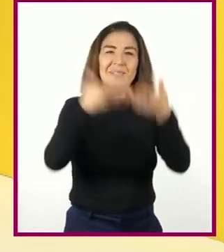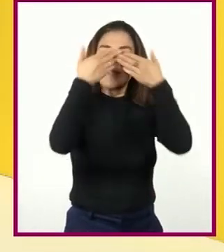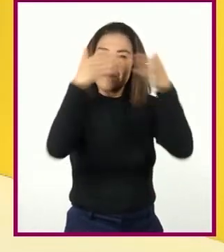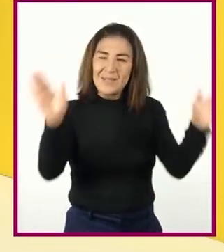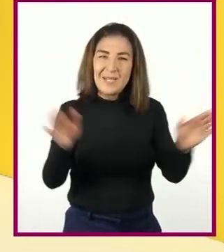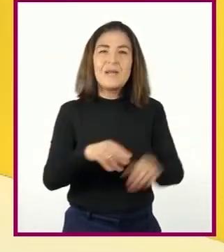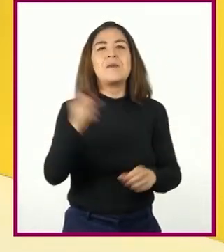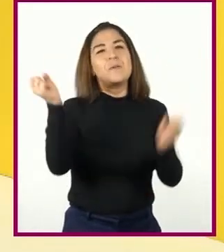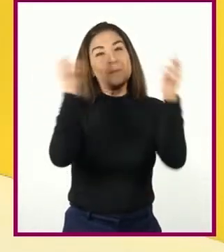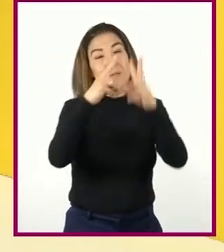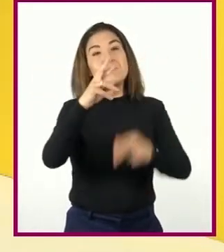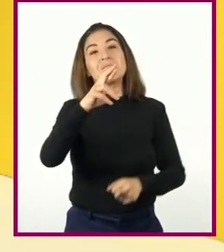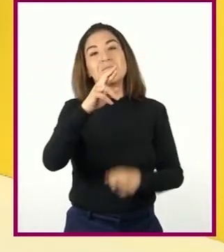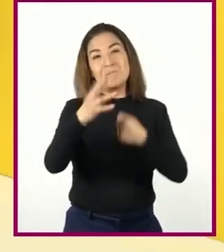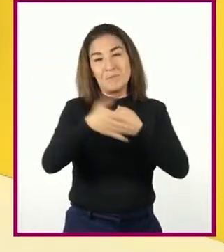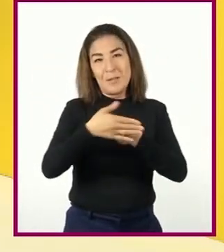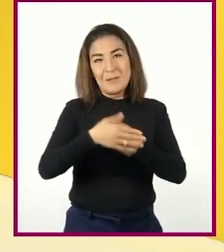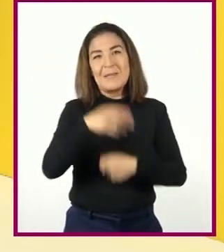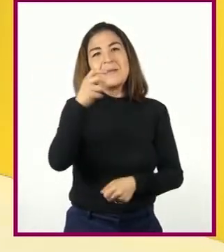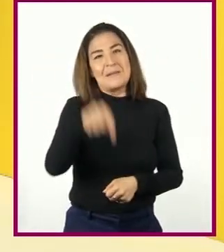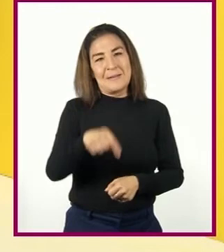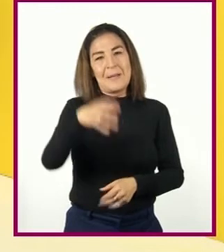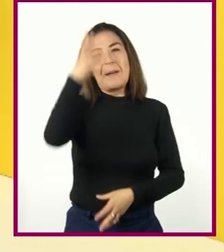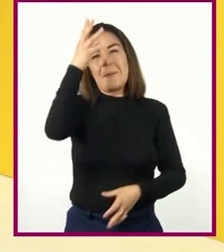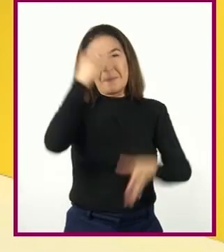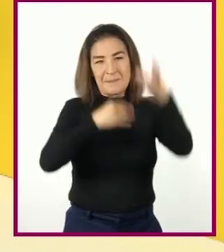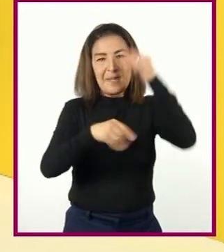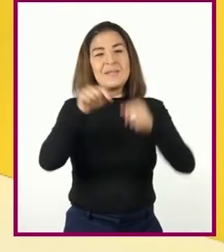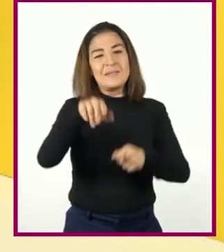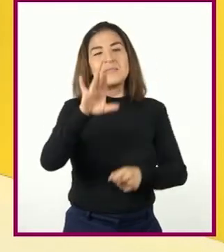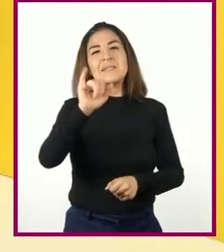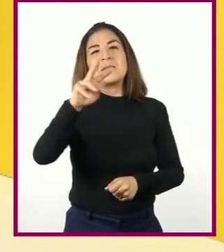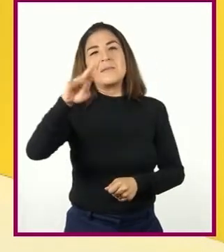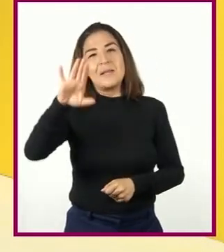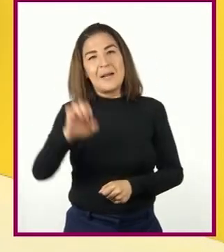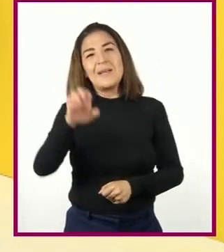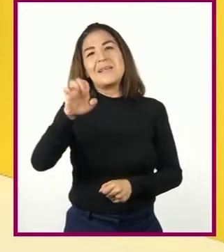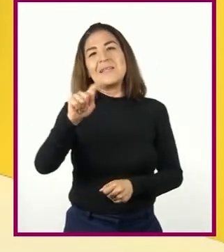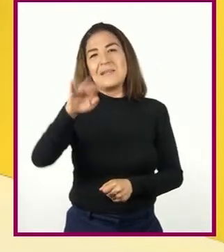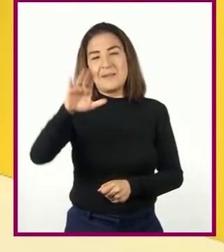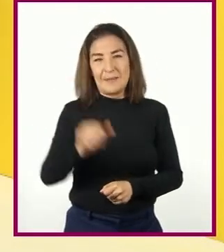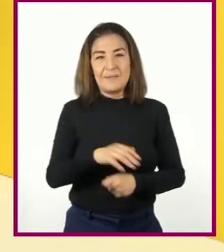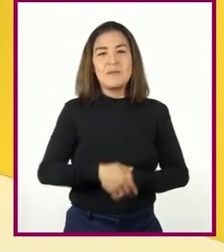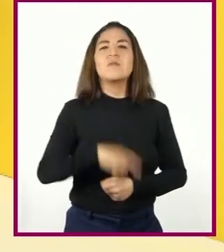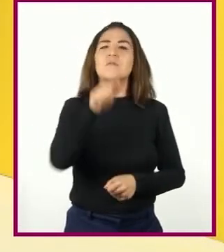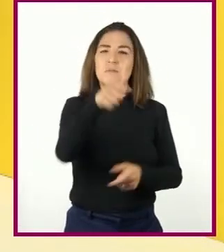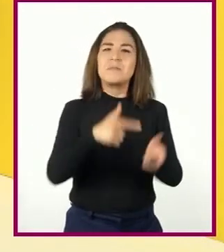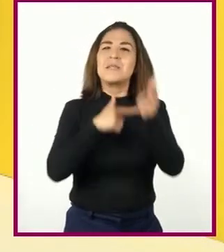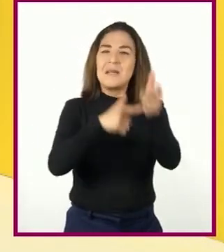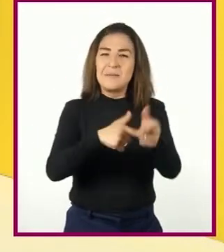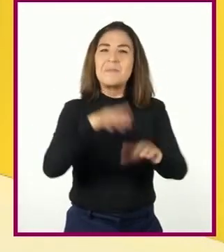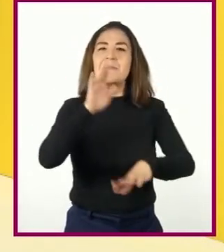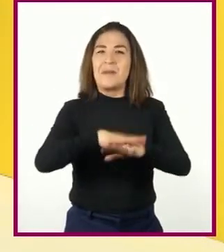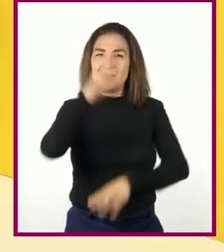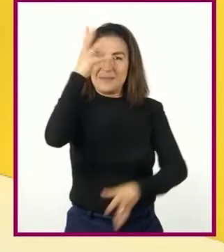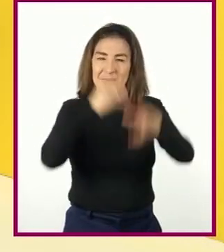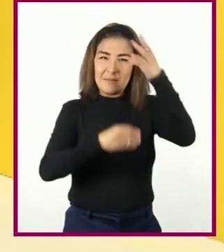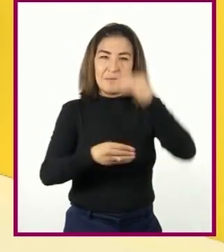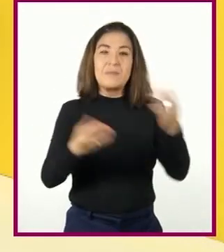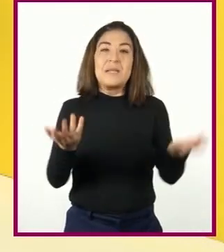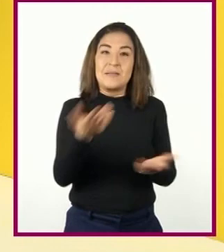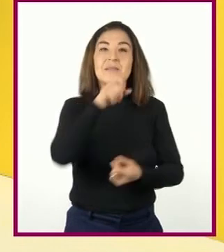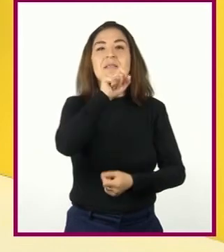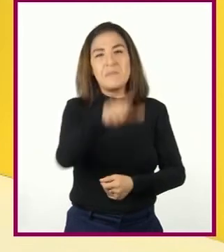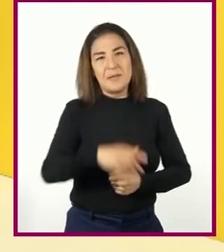Nos vemos próximamente aquí en Formación Cívica y Ética. Les invito a que continúen aprendiendo y, por